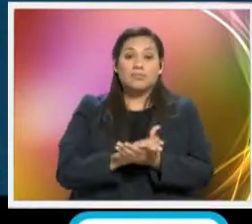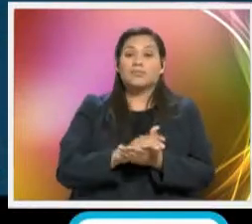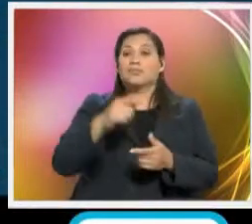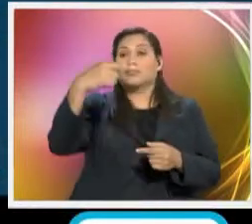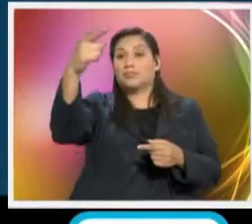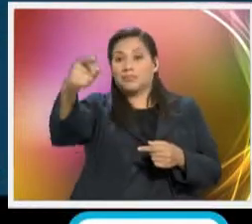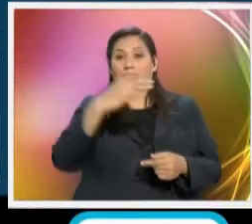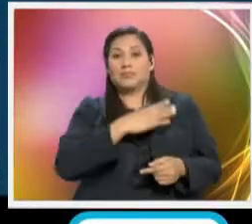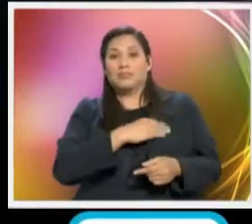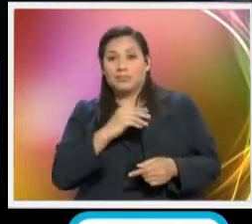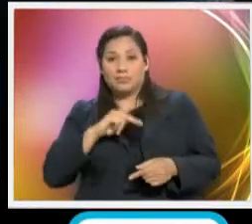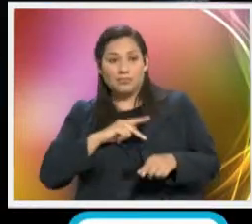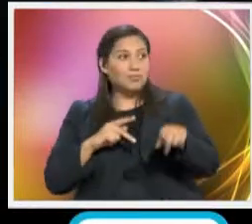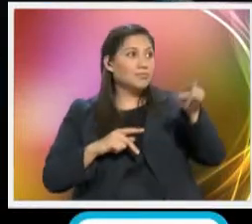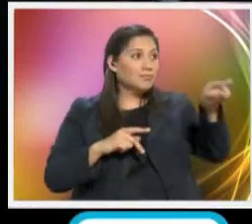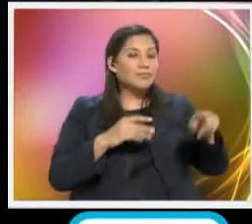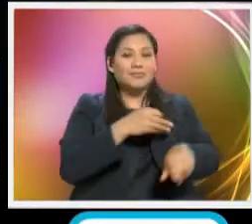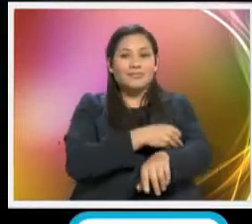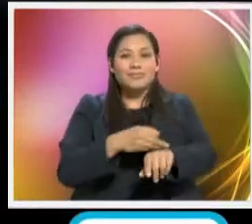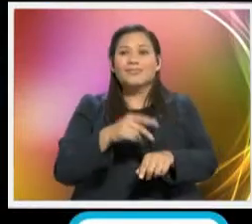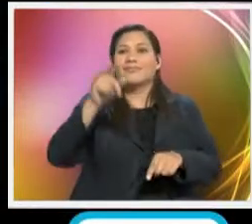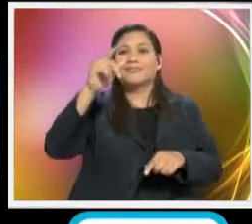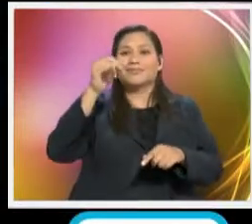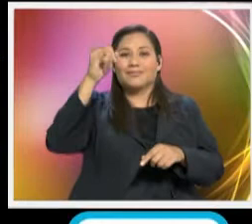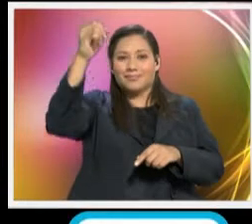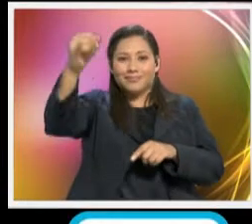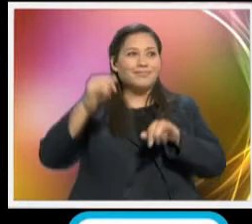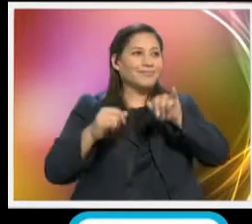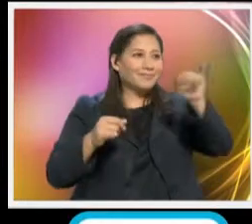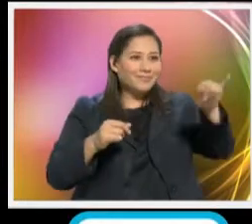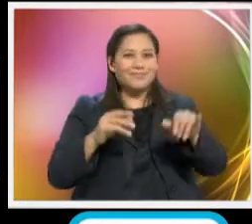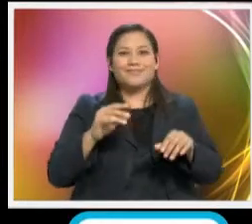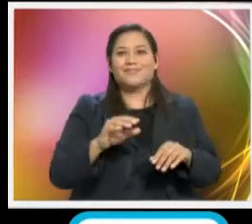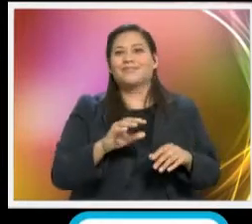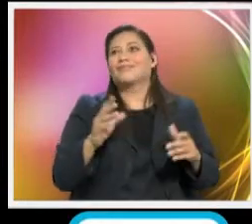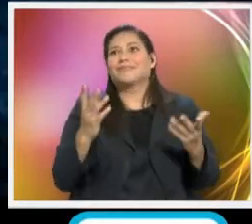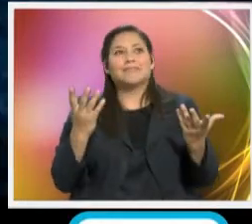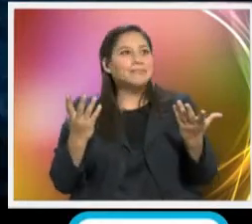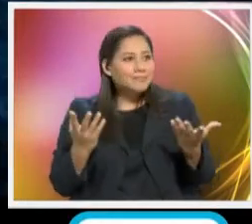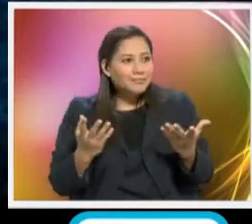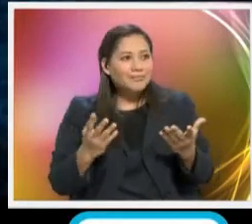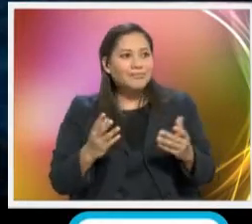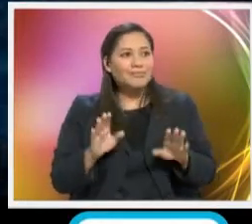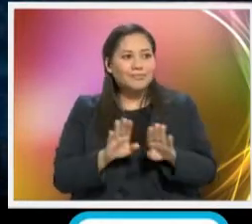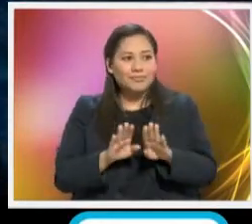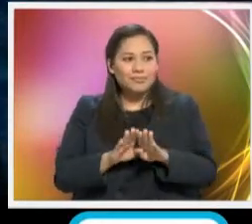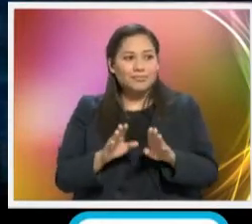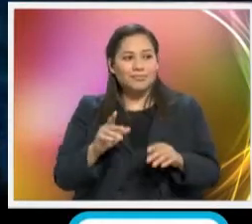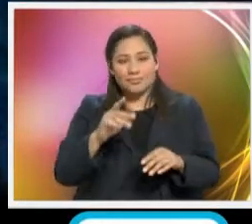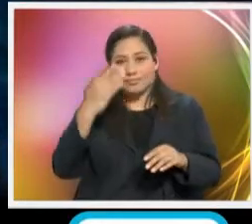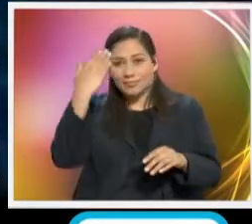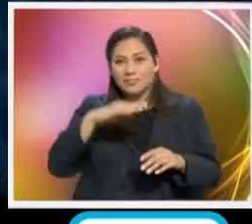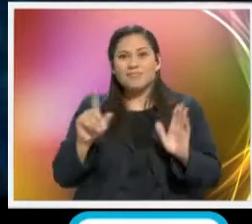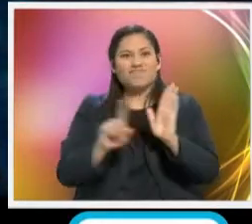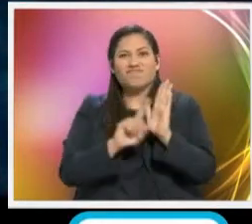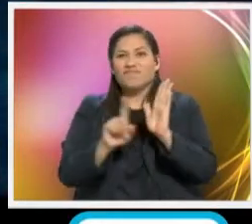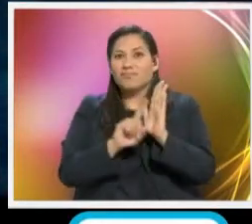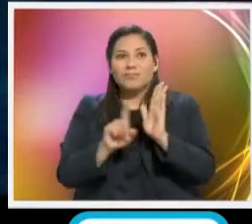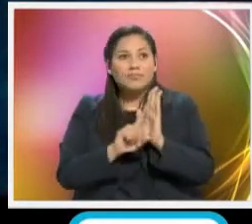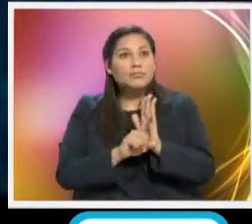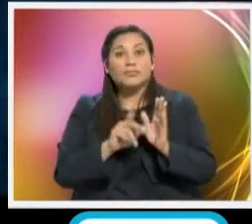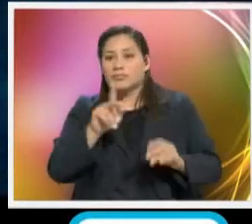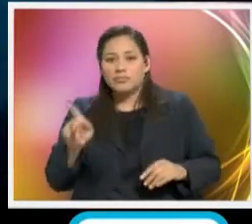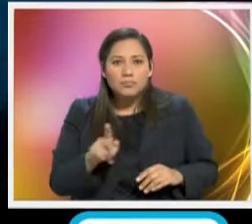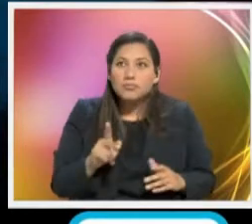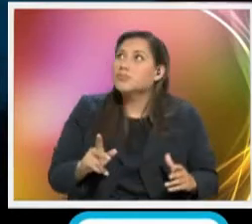su hijo esté en el otro. Toda la familia está dispersa. Están todos dispersos. En el peor momento. Nadie se está esperando nada. Suena la alarma y ahí medio el